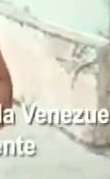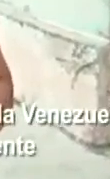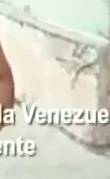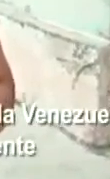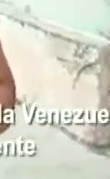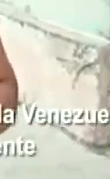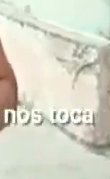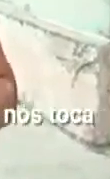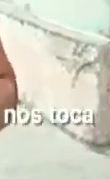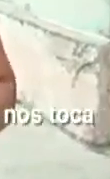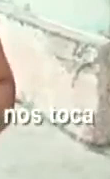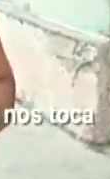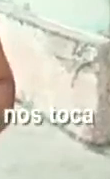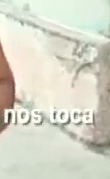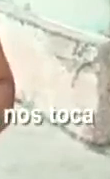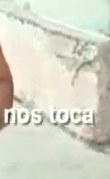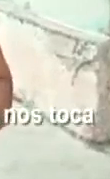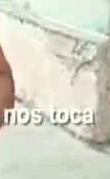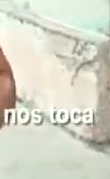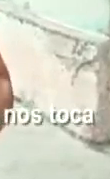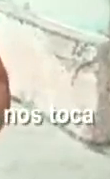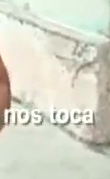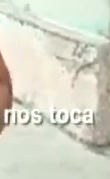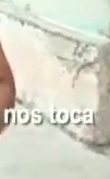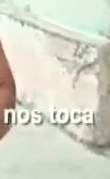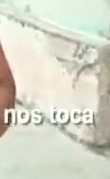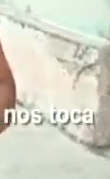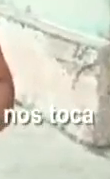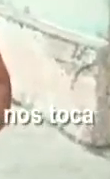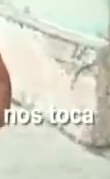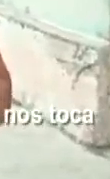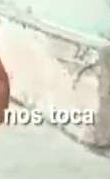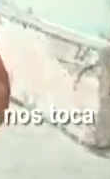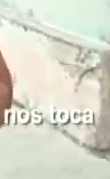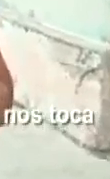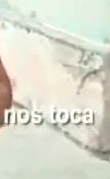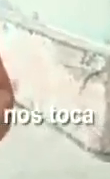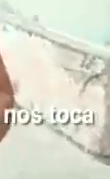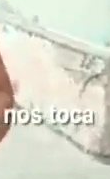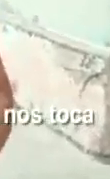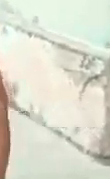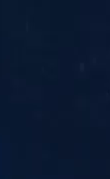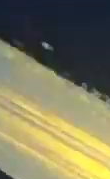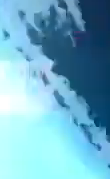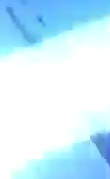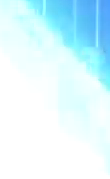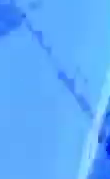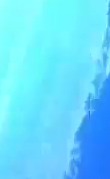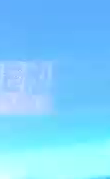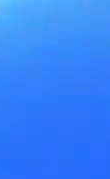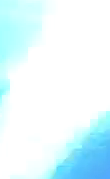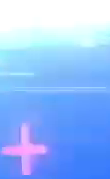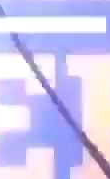soñó nuestro presidente Hugo Rafael Chávez Frías y la que a todos nos toca construir con esfuerzo.